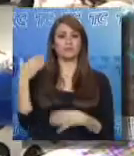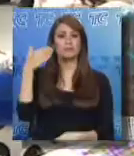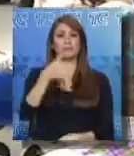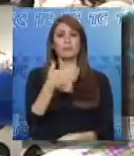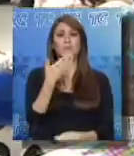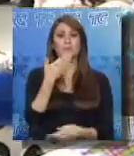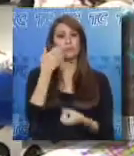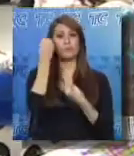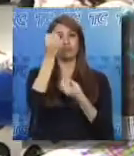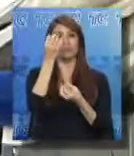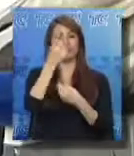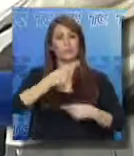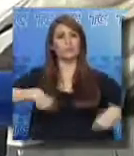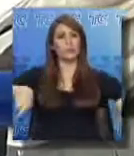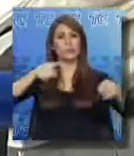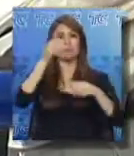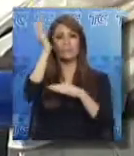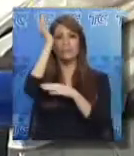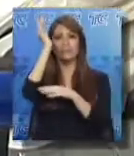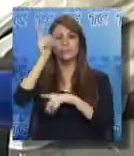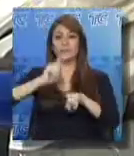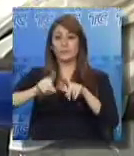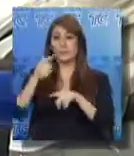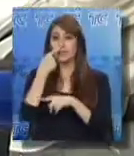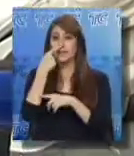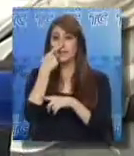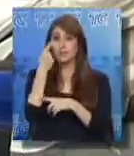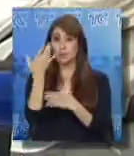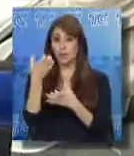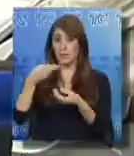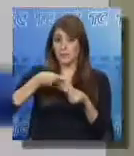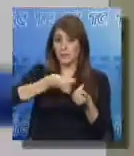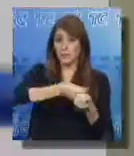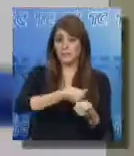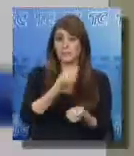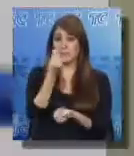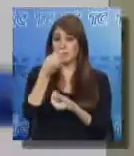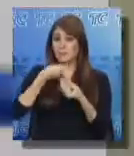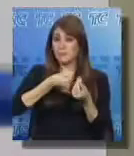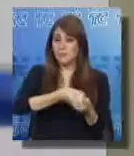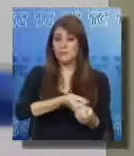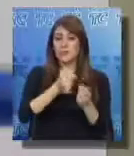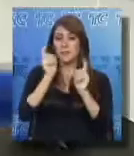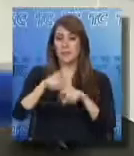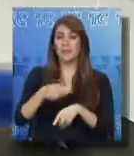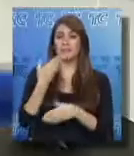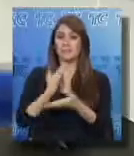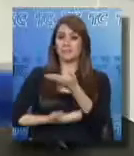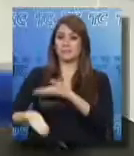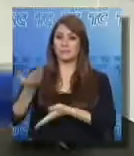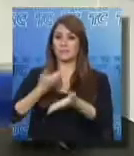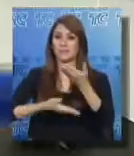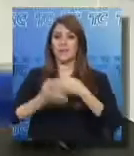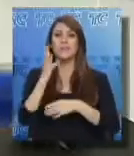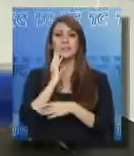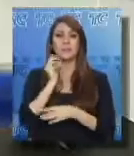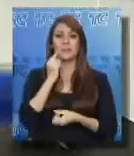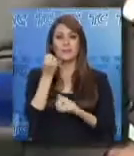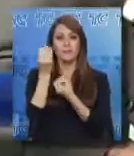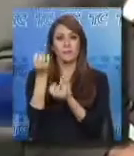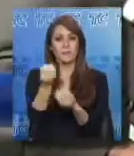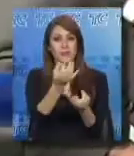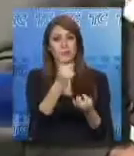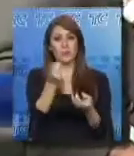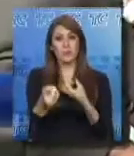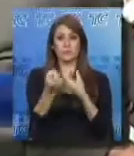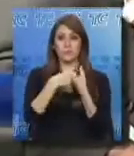Emblemática y empresarios públicos y privados interesados en invertir en Yachay. Esto con la finalidad de compartir la experiencia obtenida en el primer